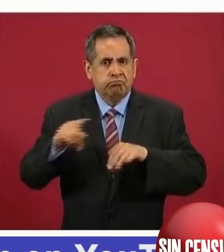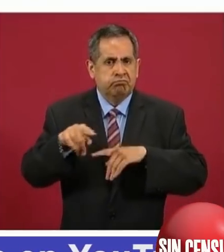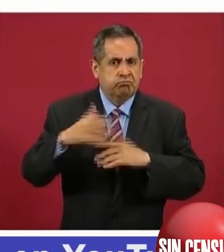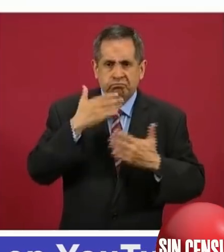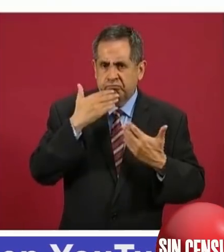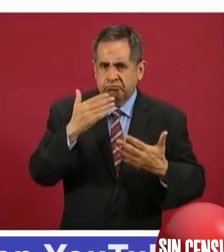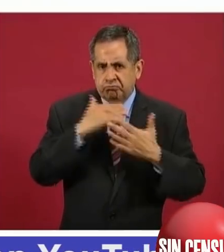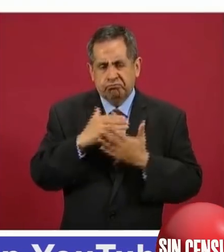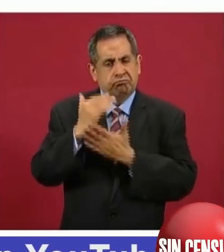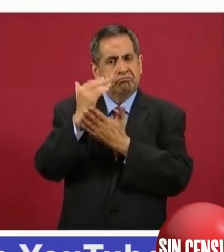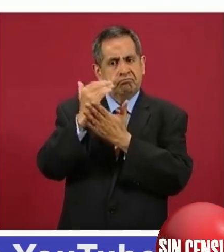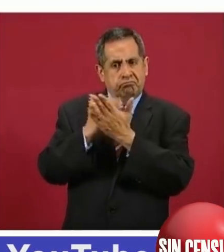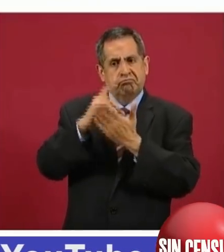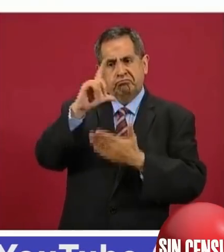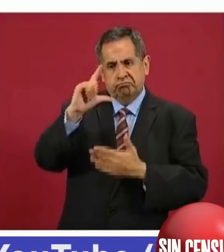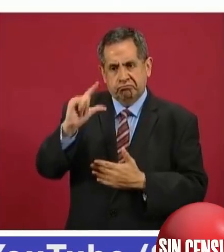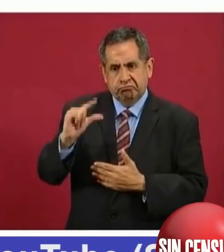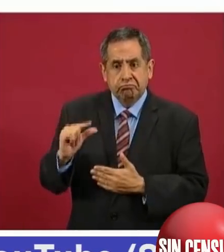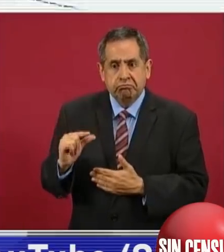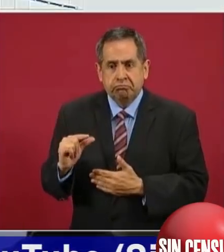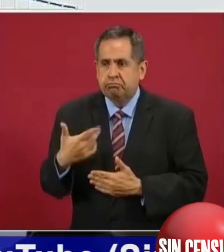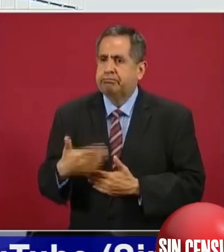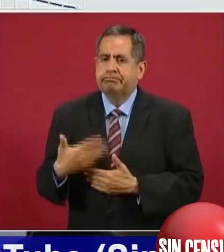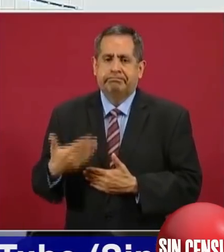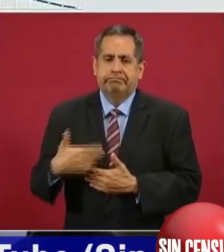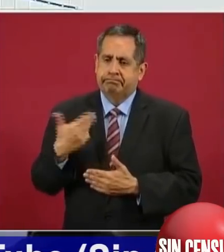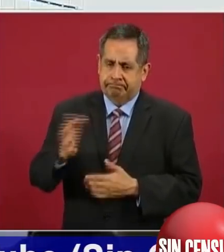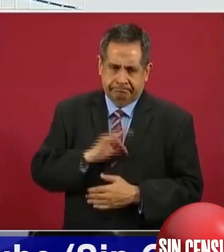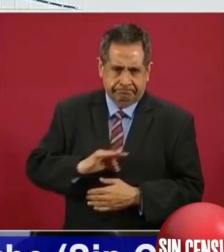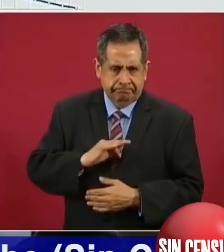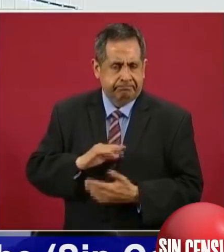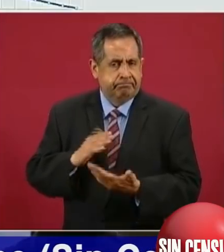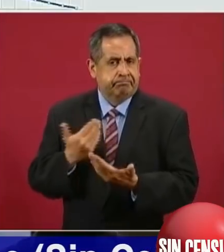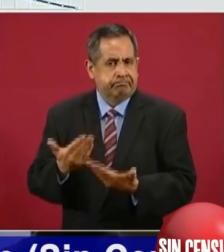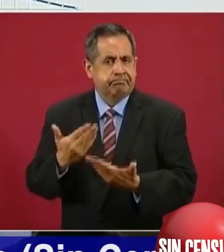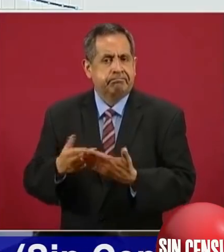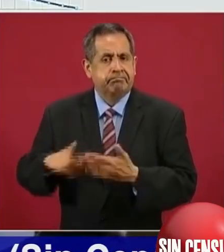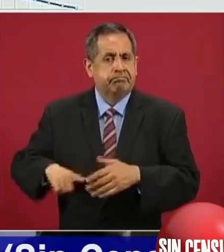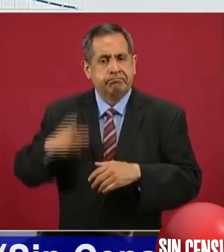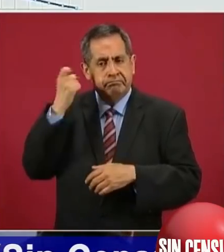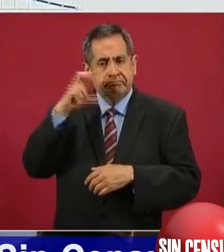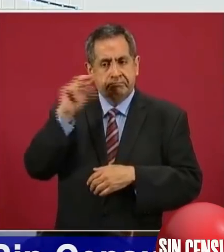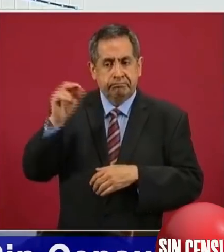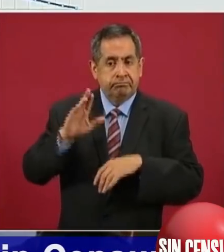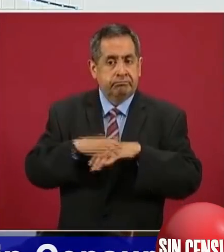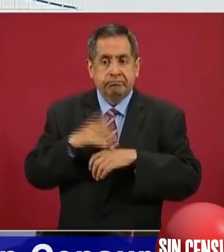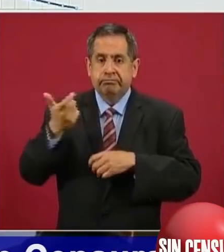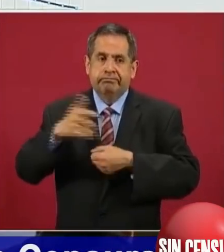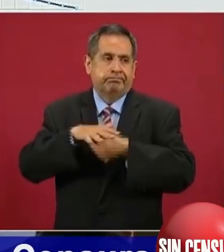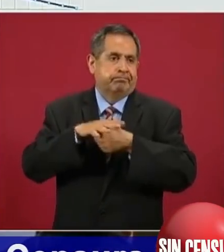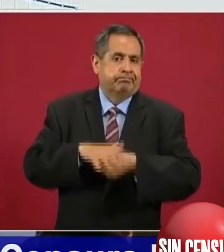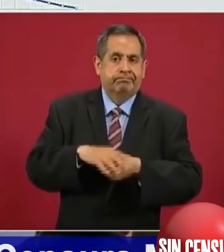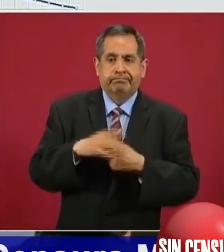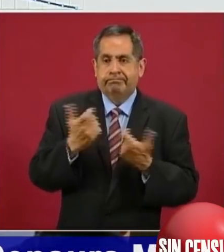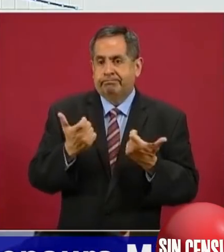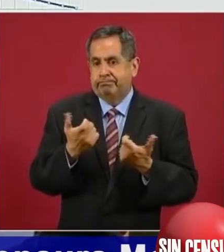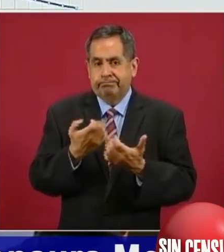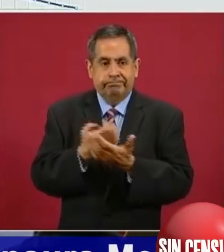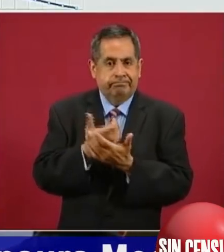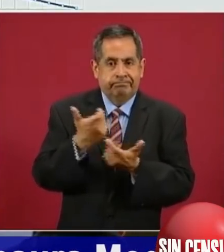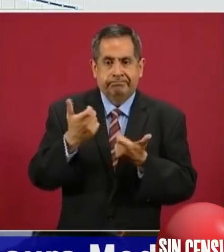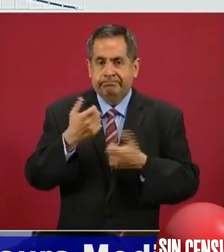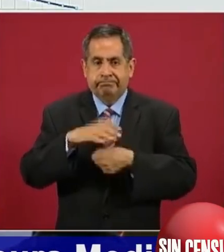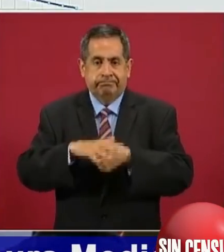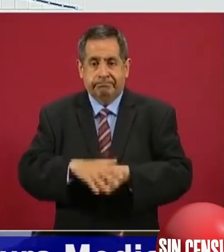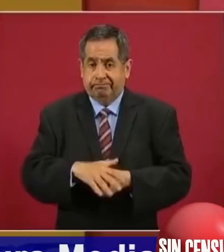buena, que ya la hemos felicitado al gobierno de Quintana Roo, porque a pesar de que la presión económica era muy importante en un estado